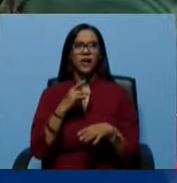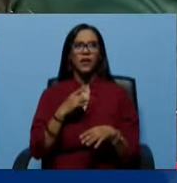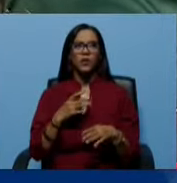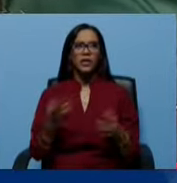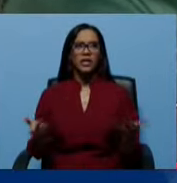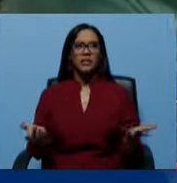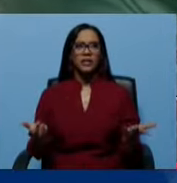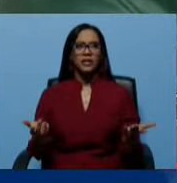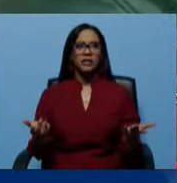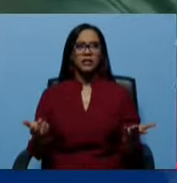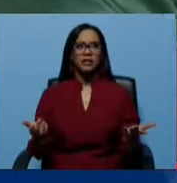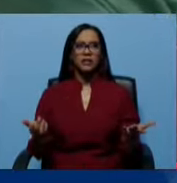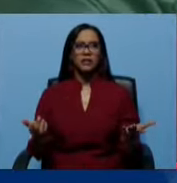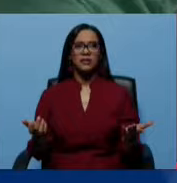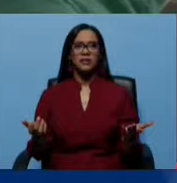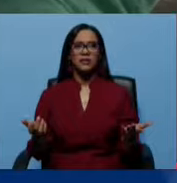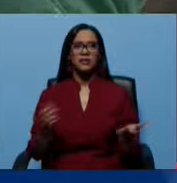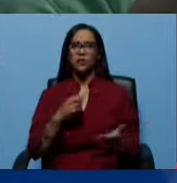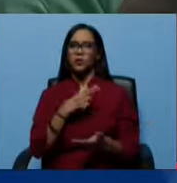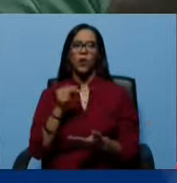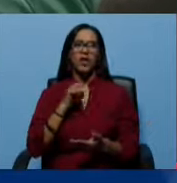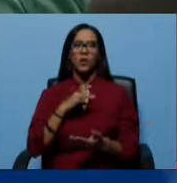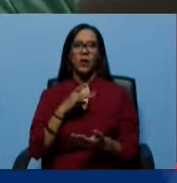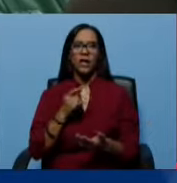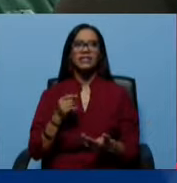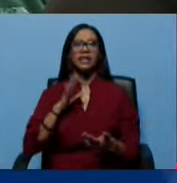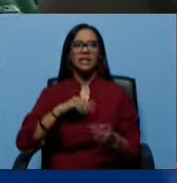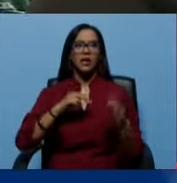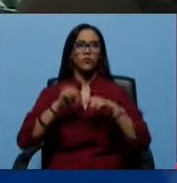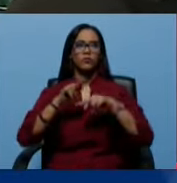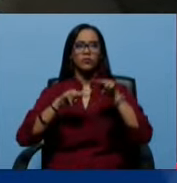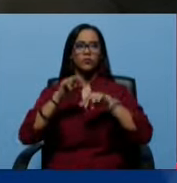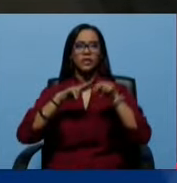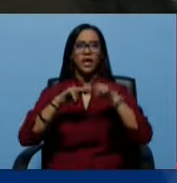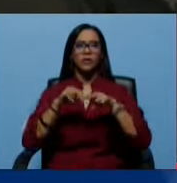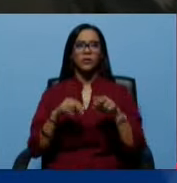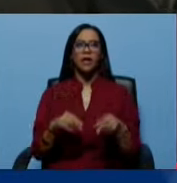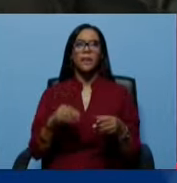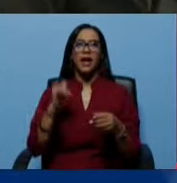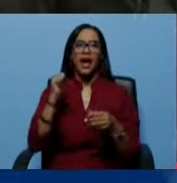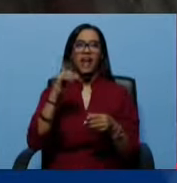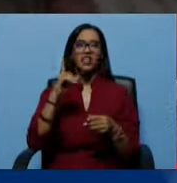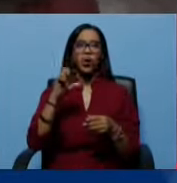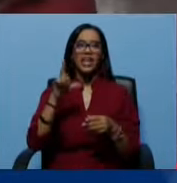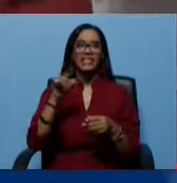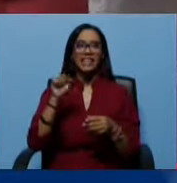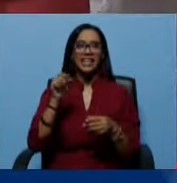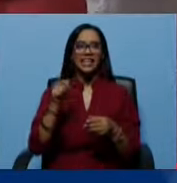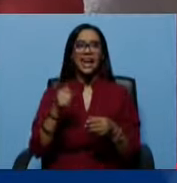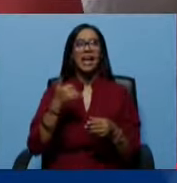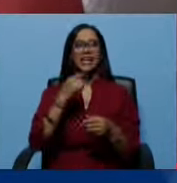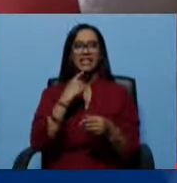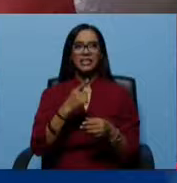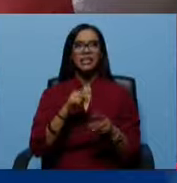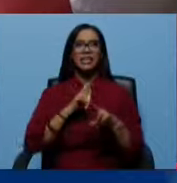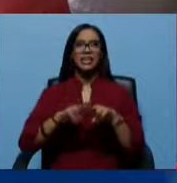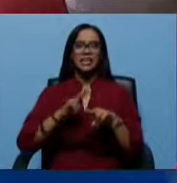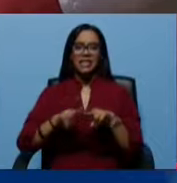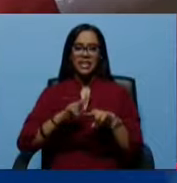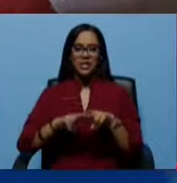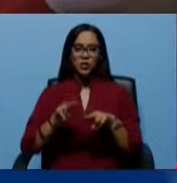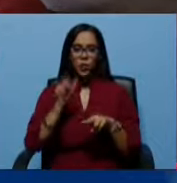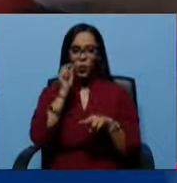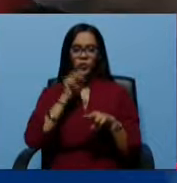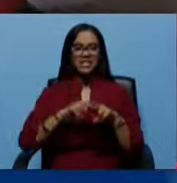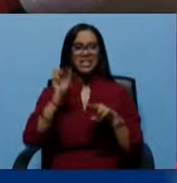Pedro? ¿Ah? No adolece, chico, está construyendo. En vez de adolescente, habría que decirle niños, niñas